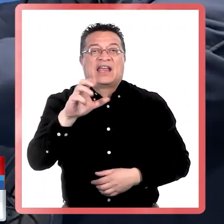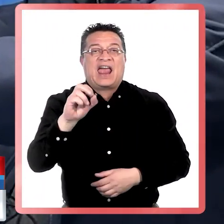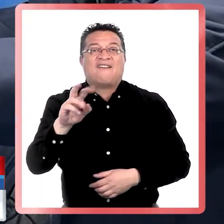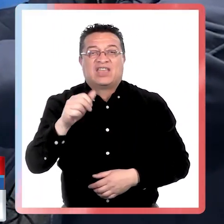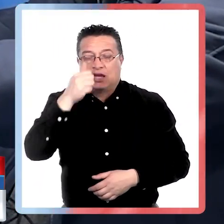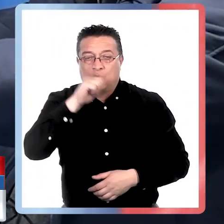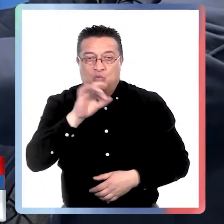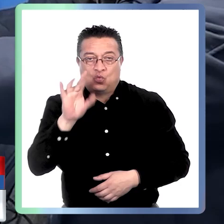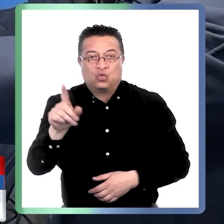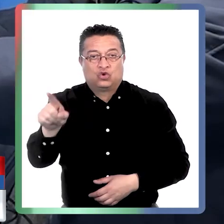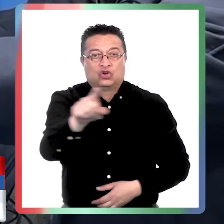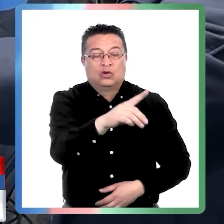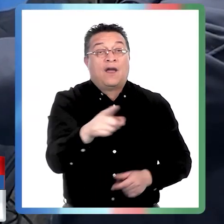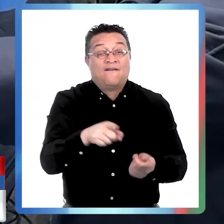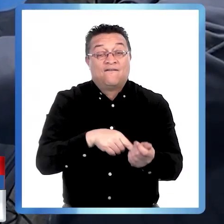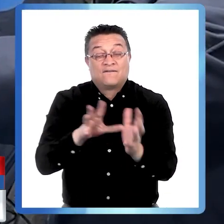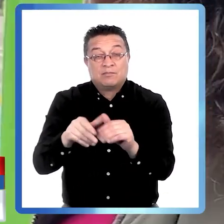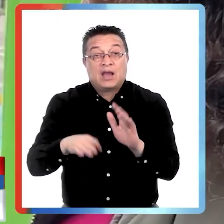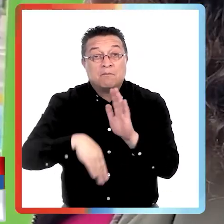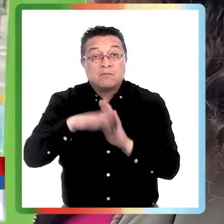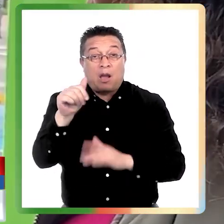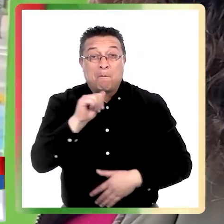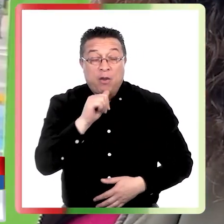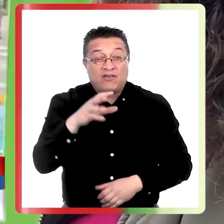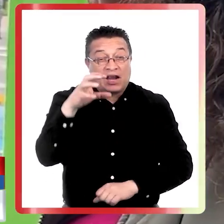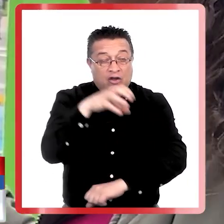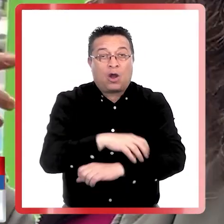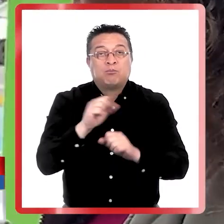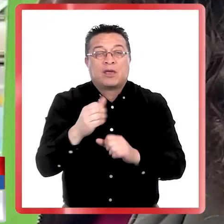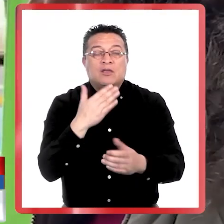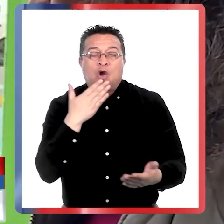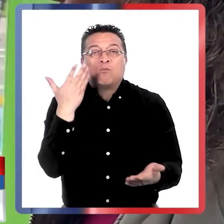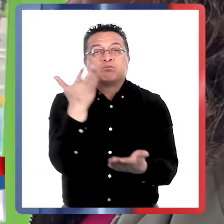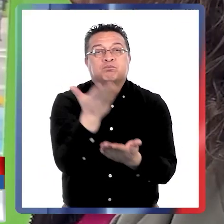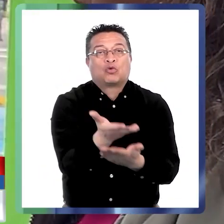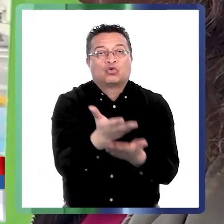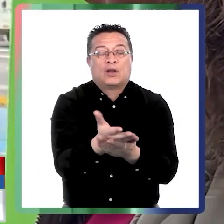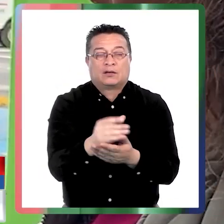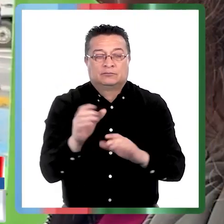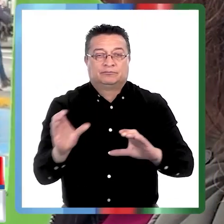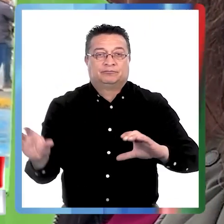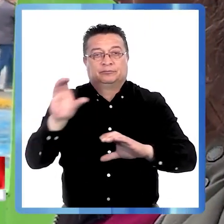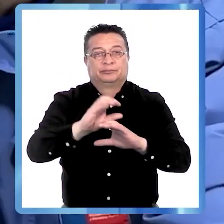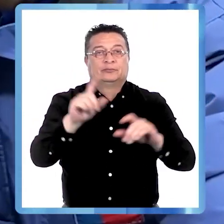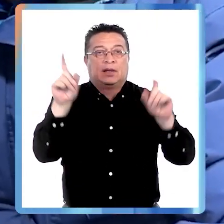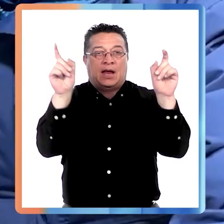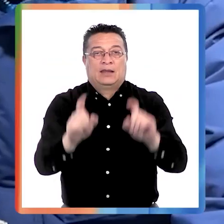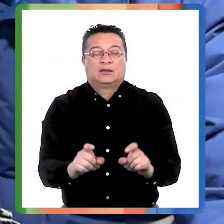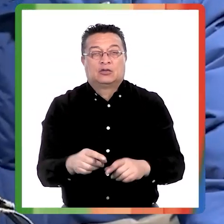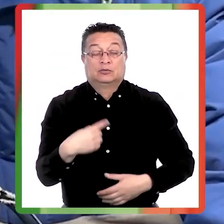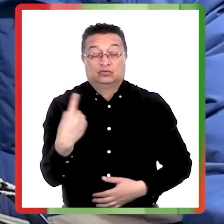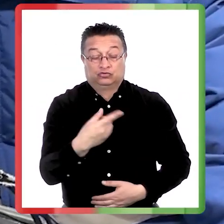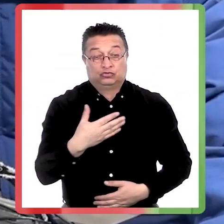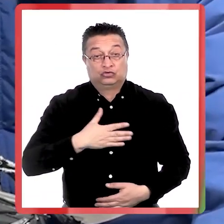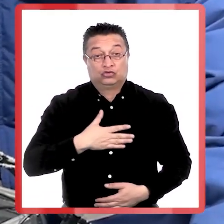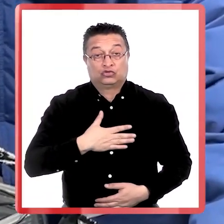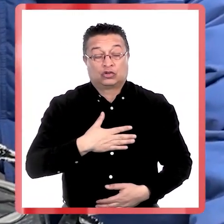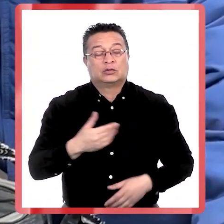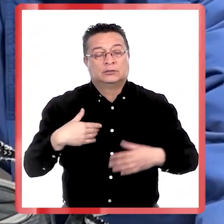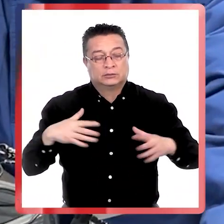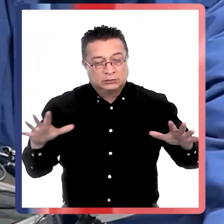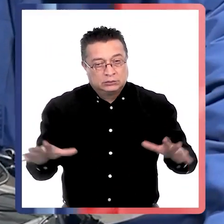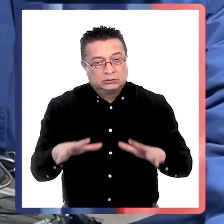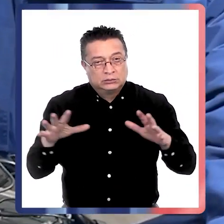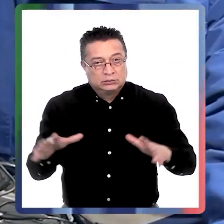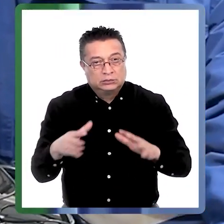única. El objetivo es que las familias más vulnerables de la región puedan postular sin problemas al subsidio eléctrico. Nosotros,